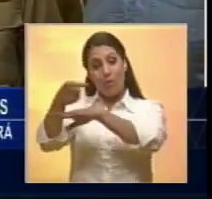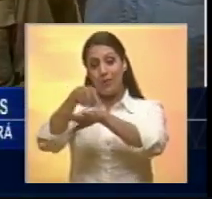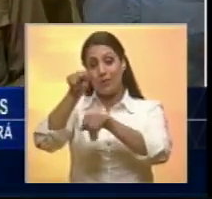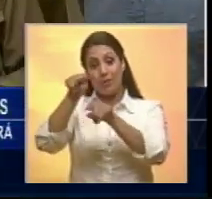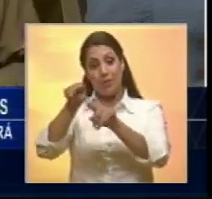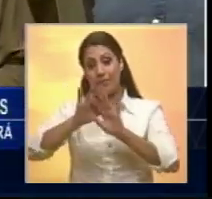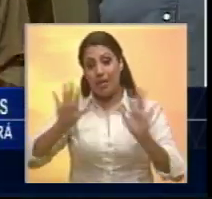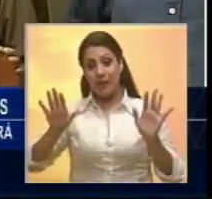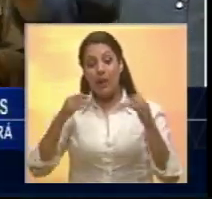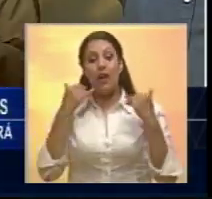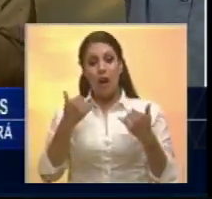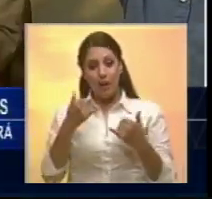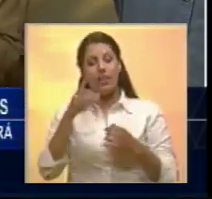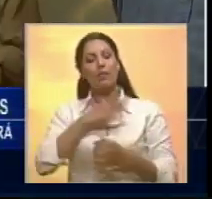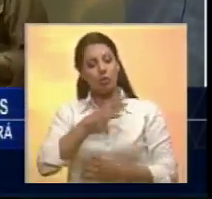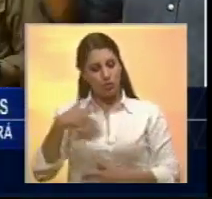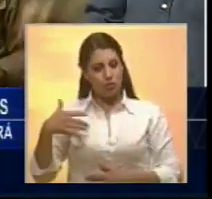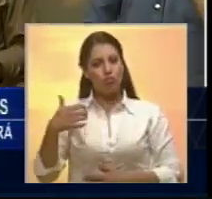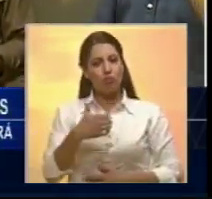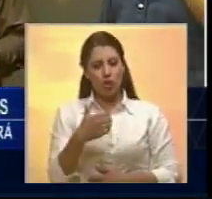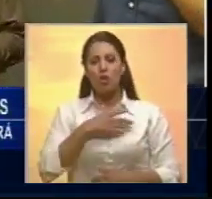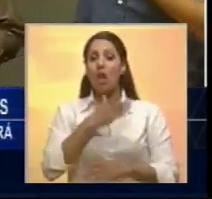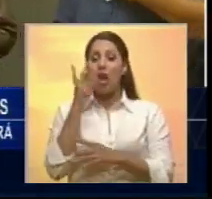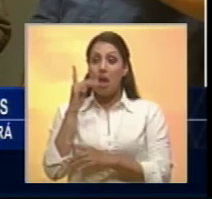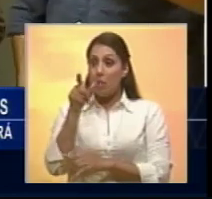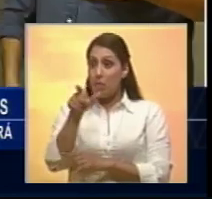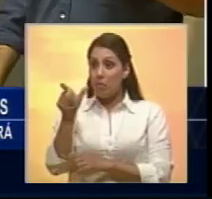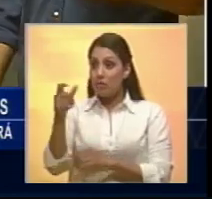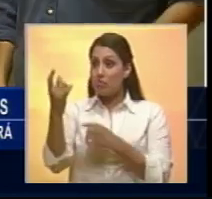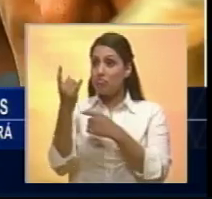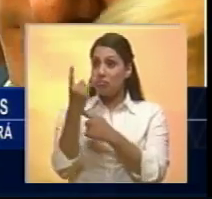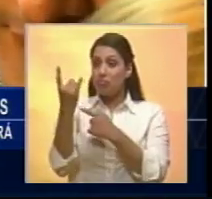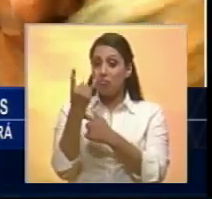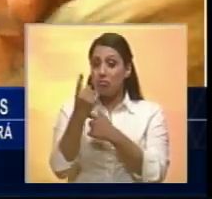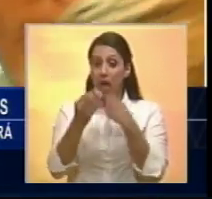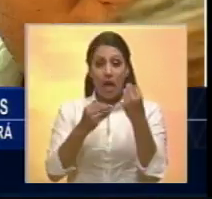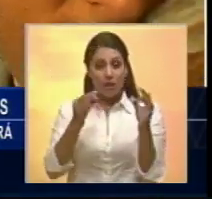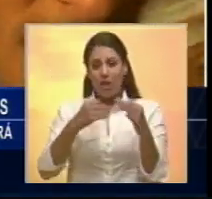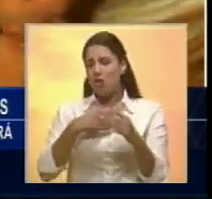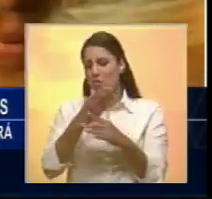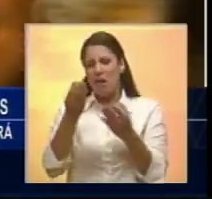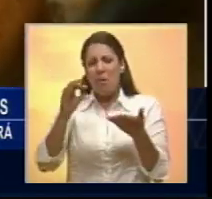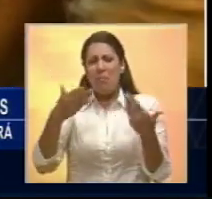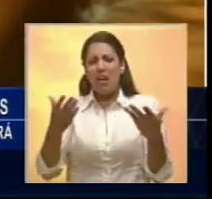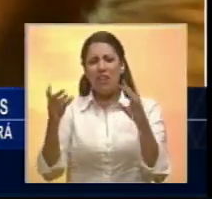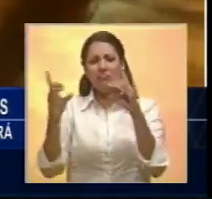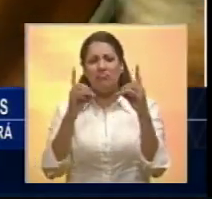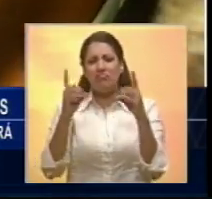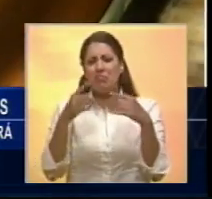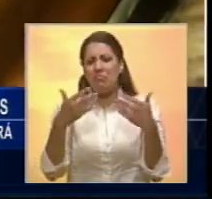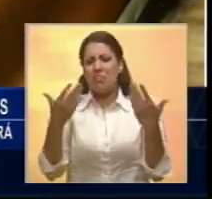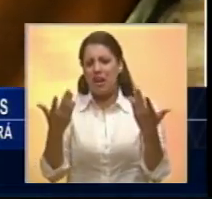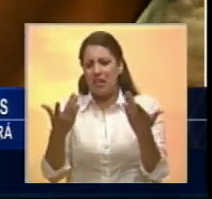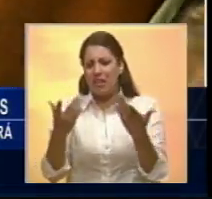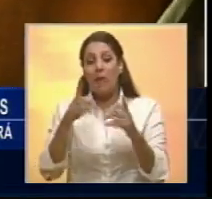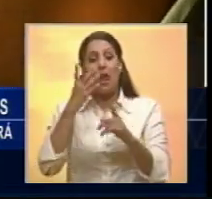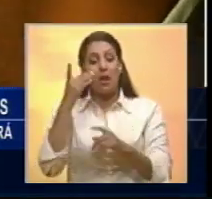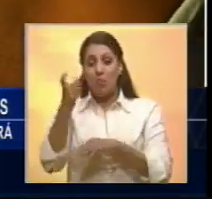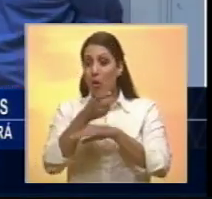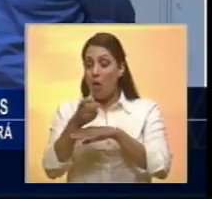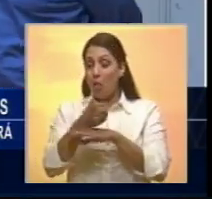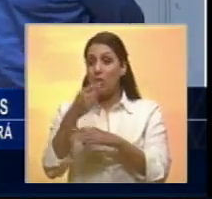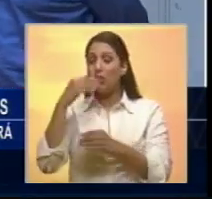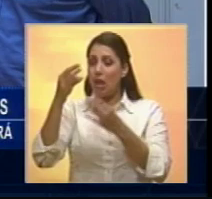la posición de la Mesa de la Unidad de no asistir a la reunión del diálogo del 6 de diciembre en caso de que el gobierno nacional no cumpla